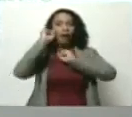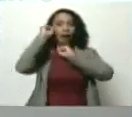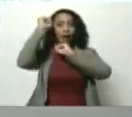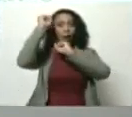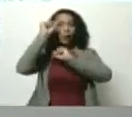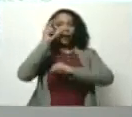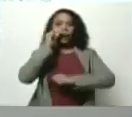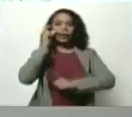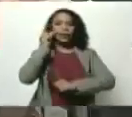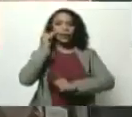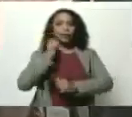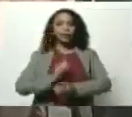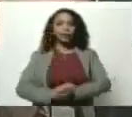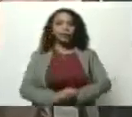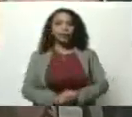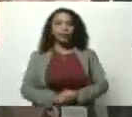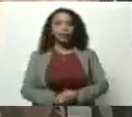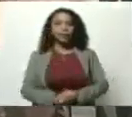gozo